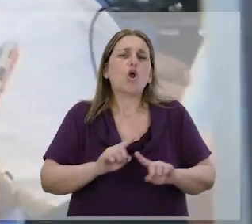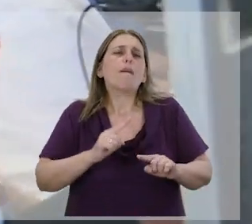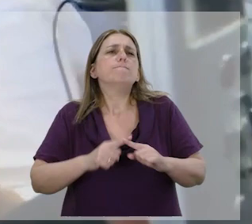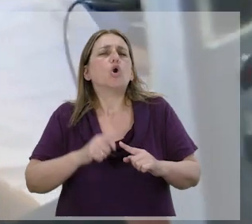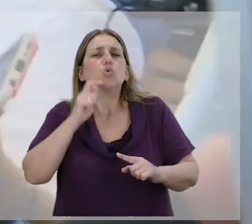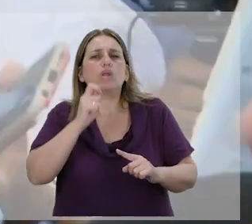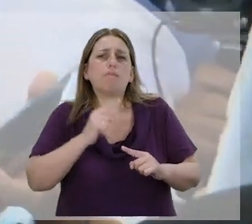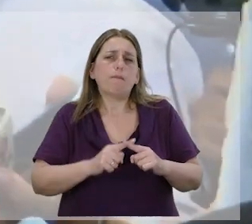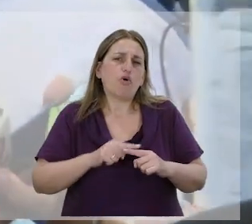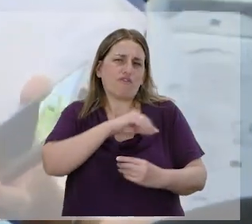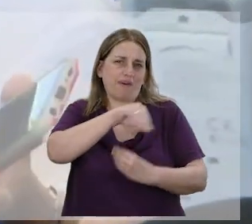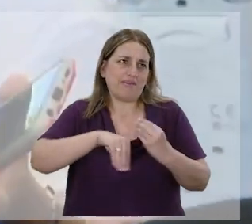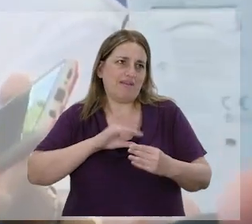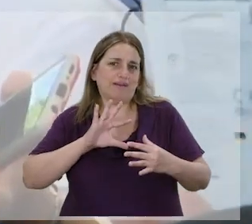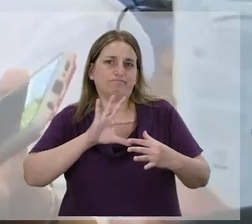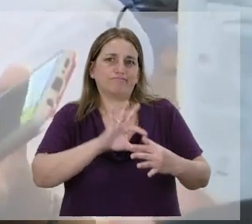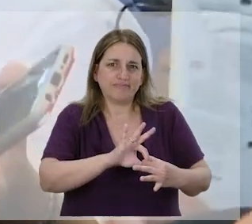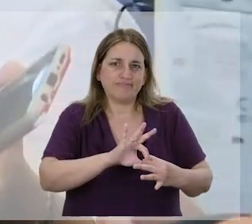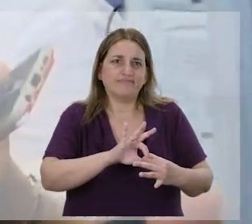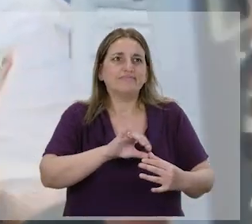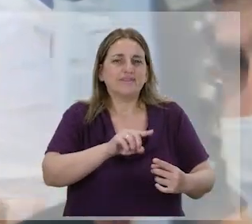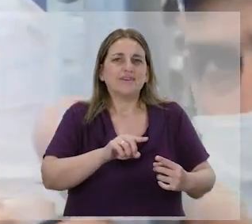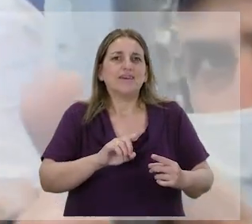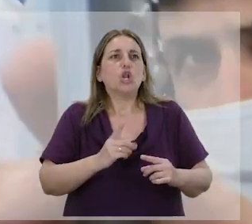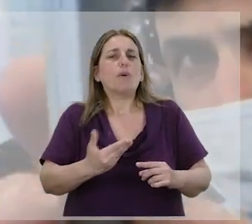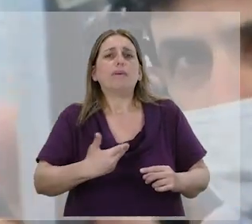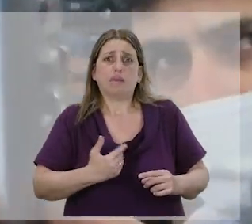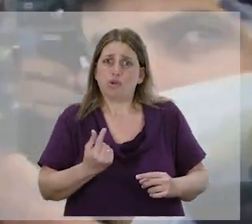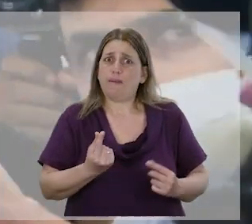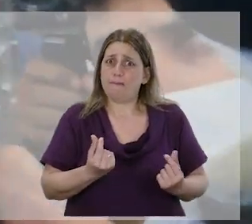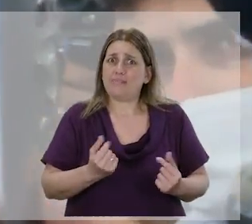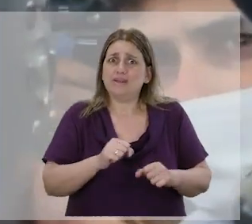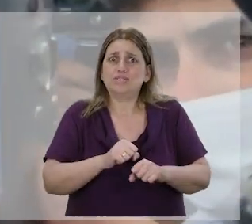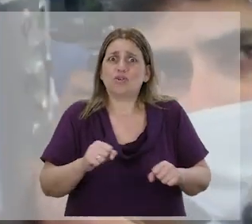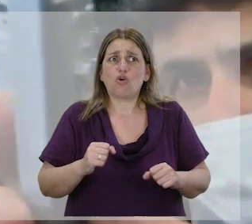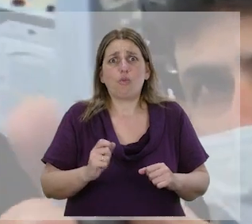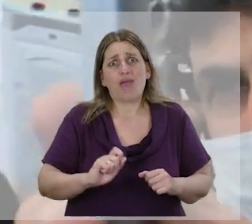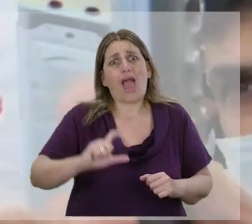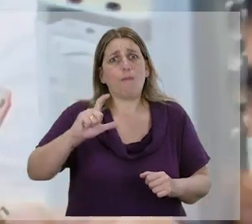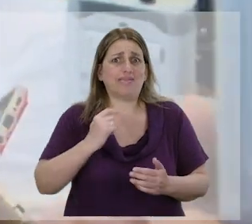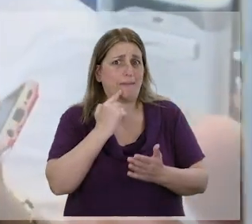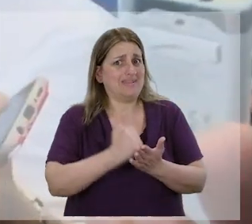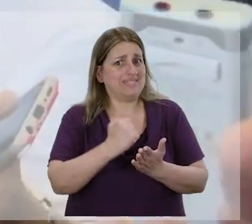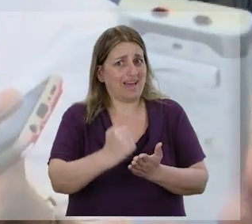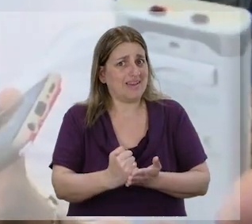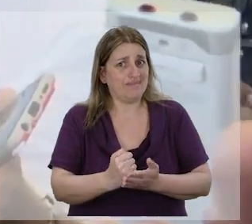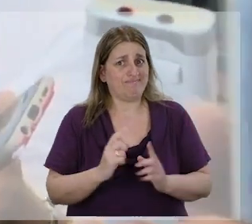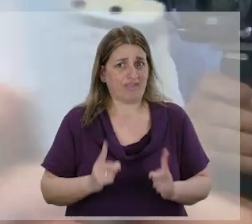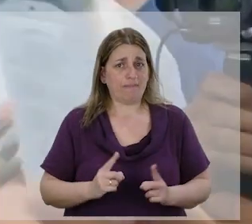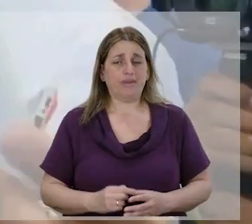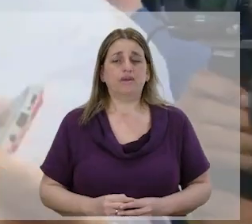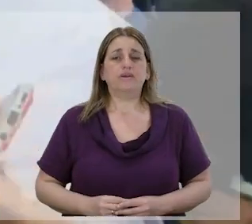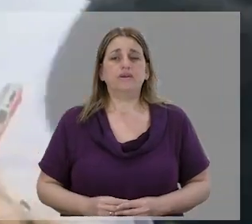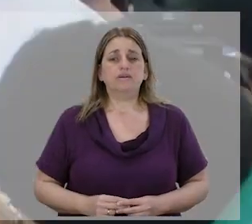de vista turístico, sino más bien familiar, que nos une en esta zona, no se exija porque tiene un costo que aumenta mucho el pasaje,